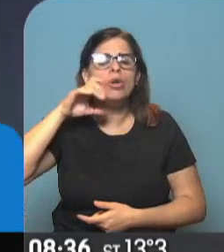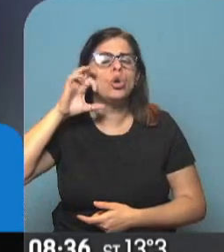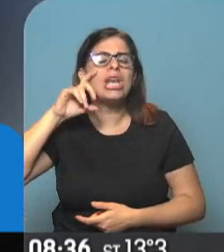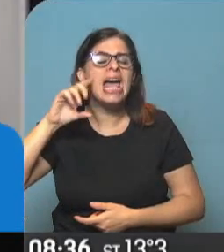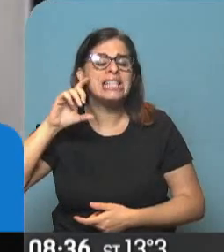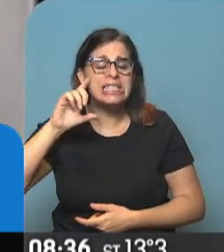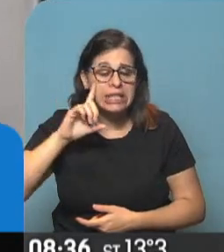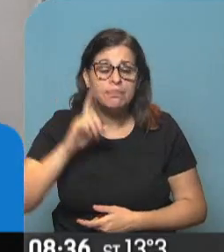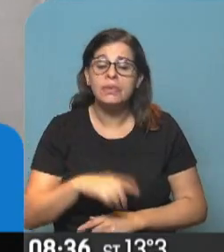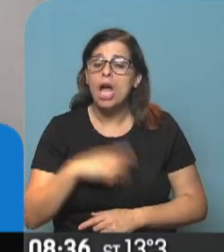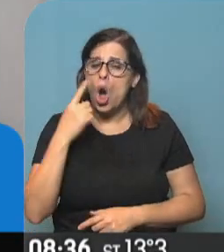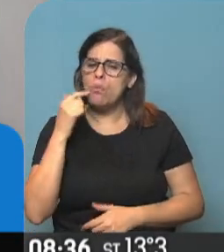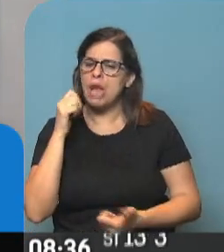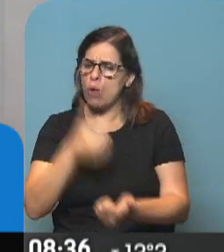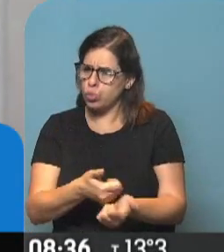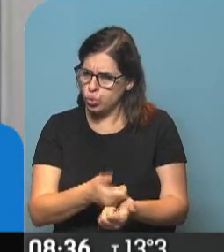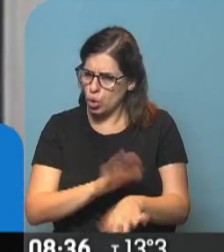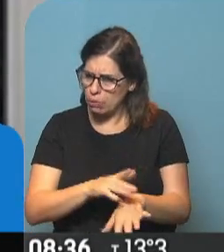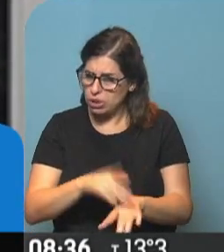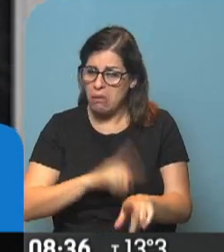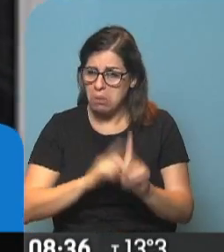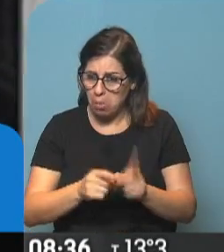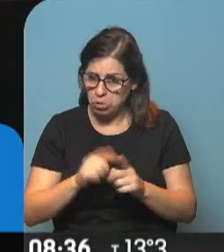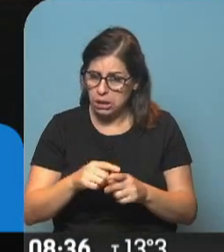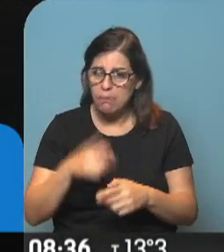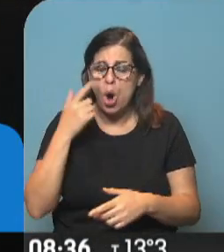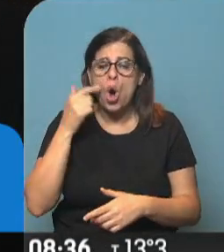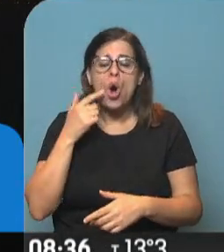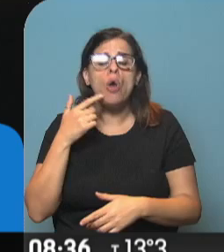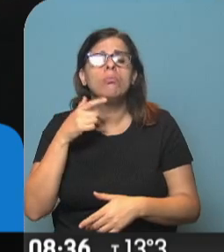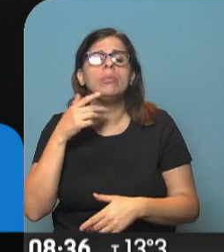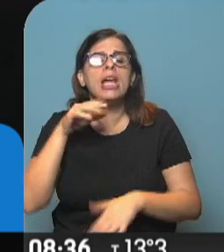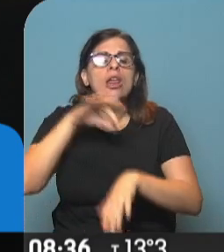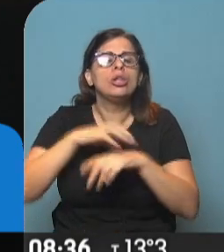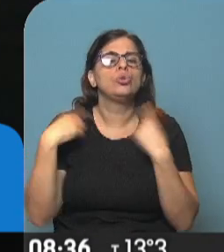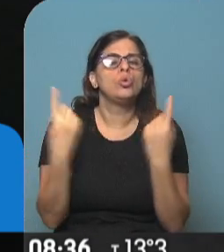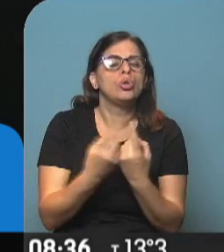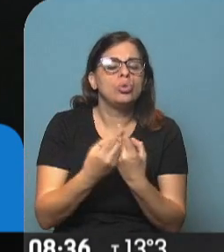Colacci justamente por abuso sexual mientras los atendía en su consultorio.